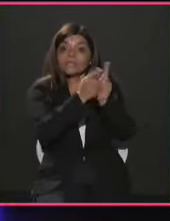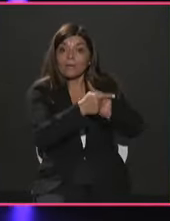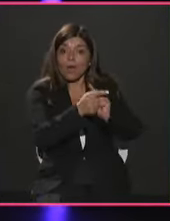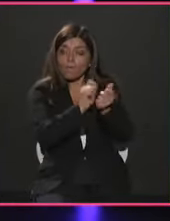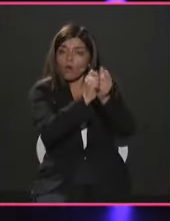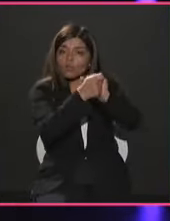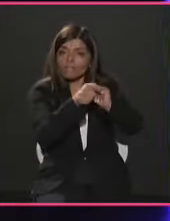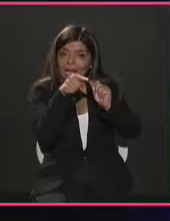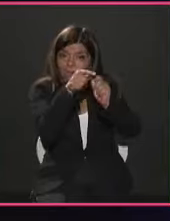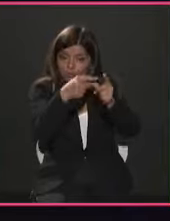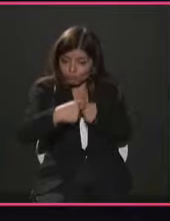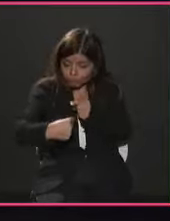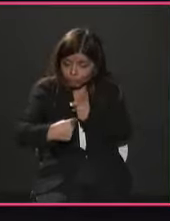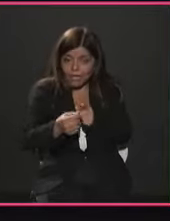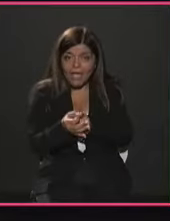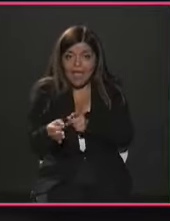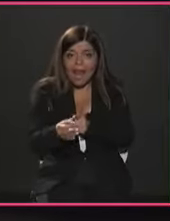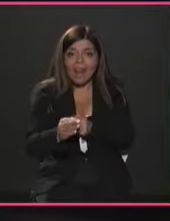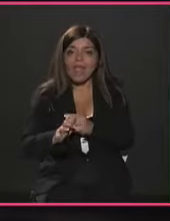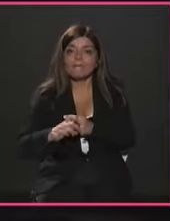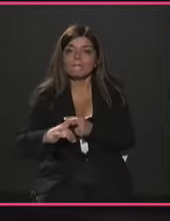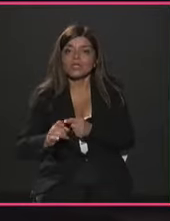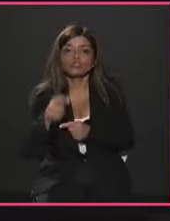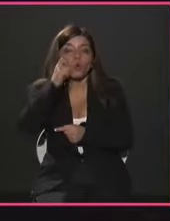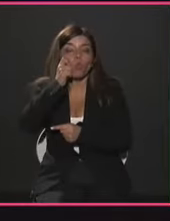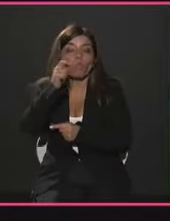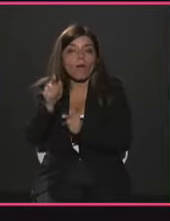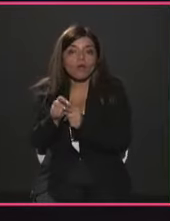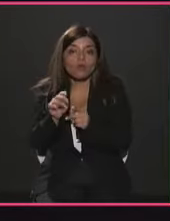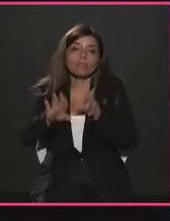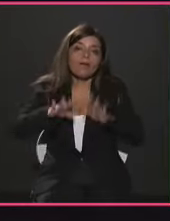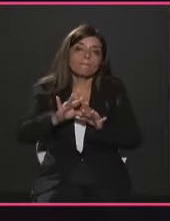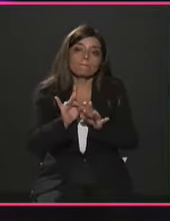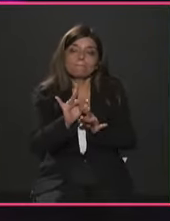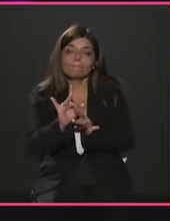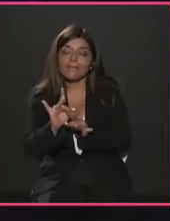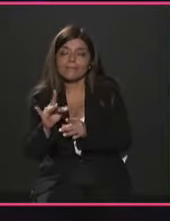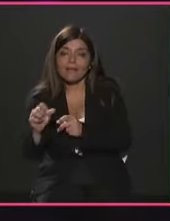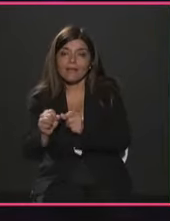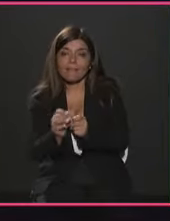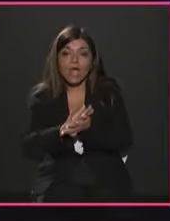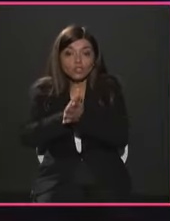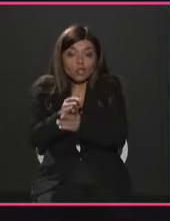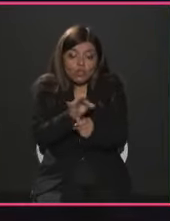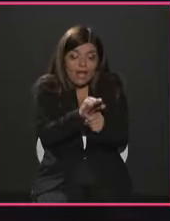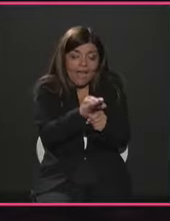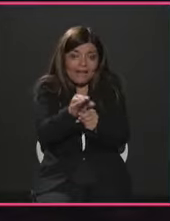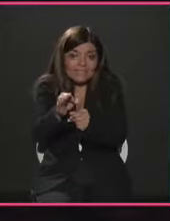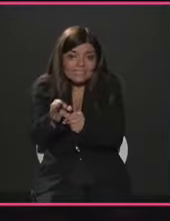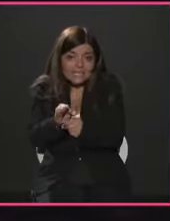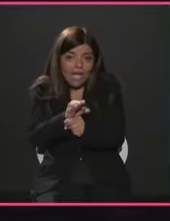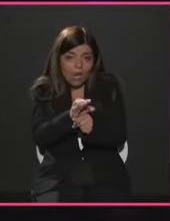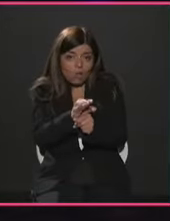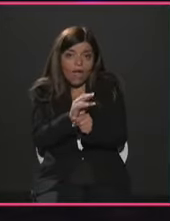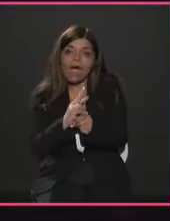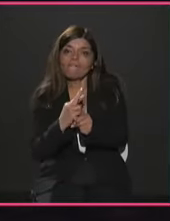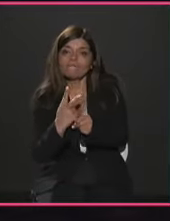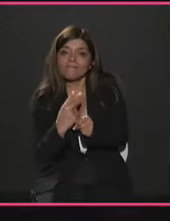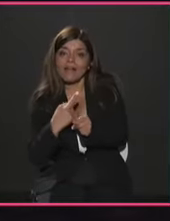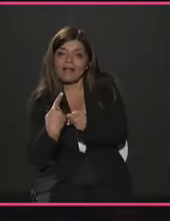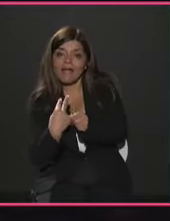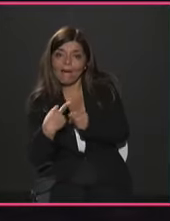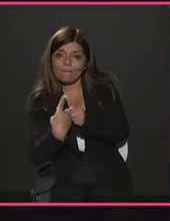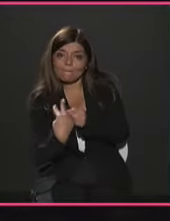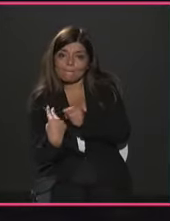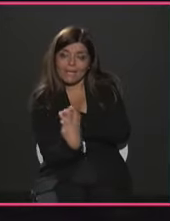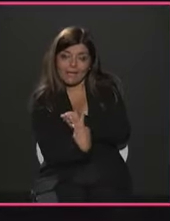modificamos si cambiamos un embrión humano dependiendo de la edad todas sus células incluyendo esas células van a cambiar